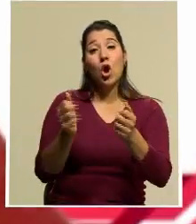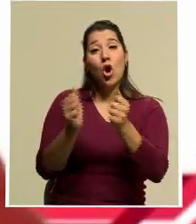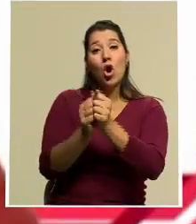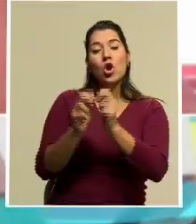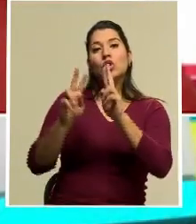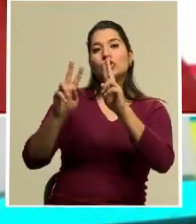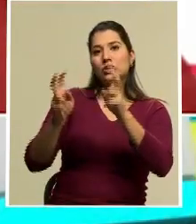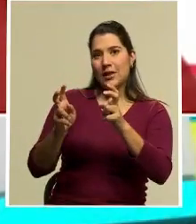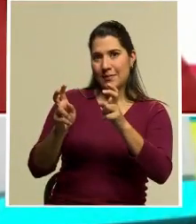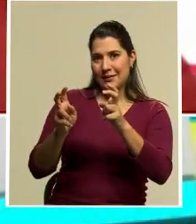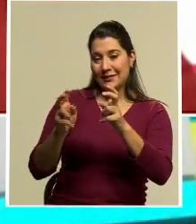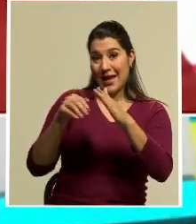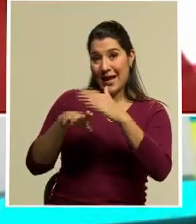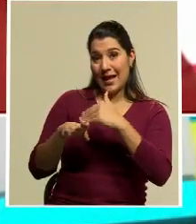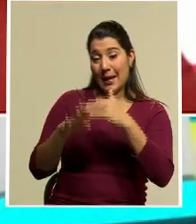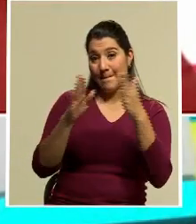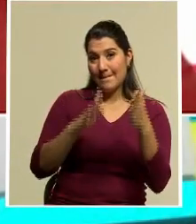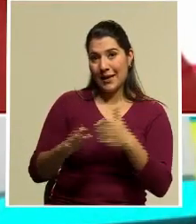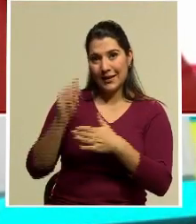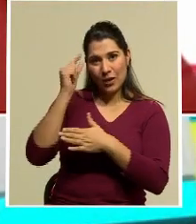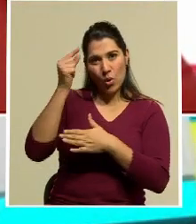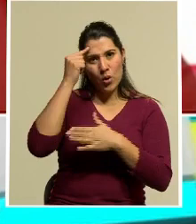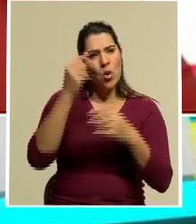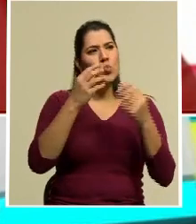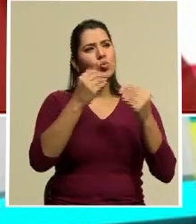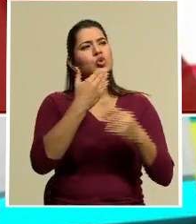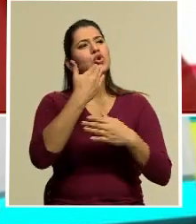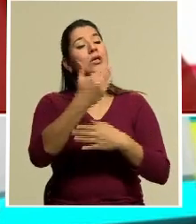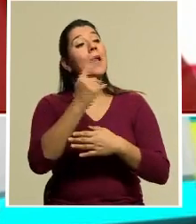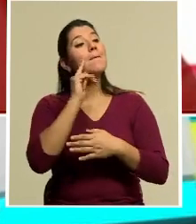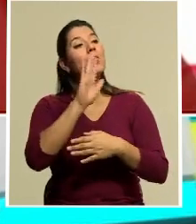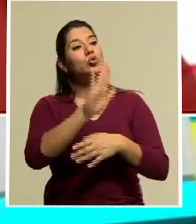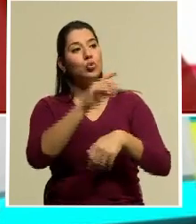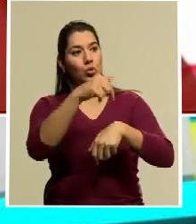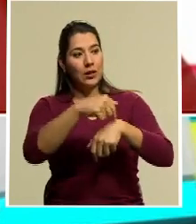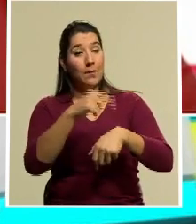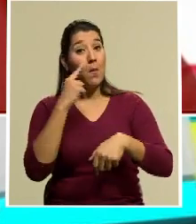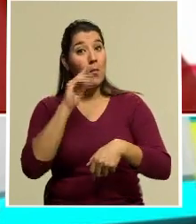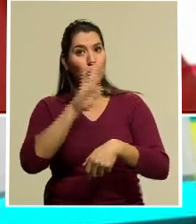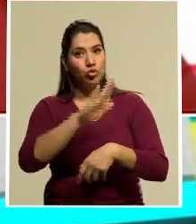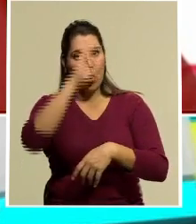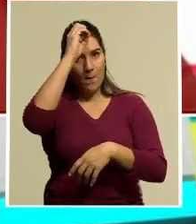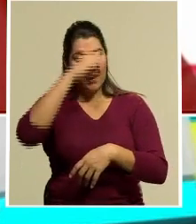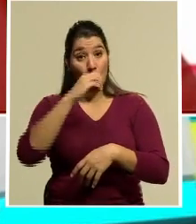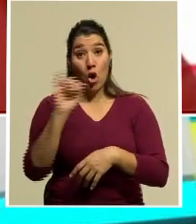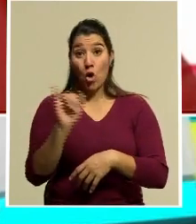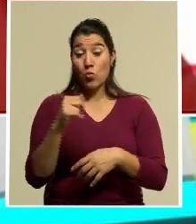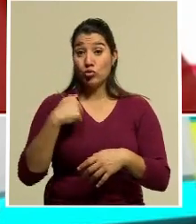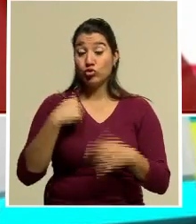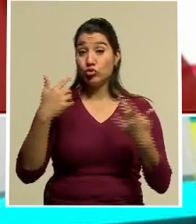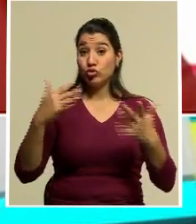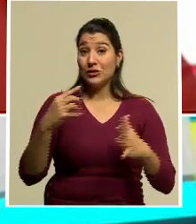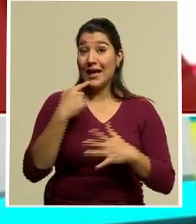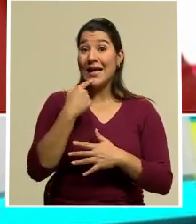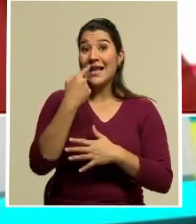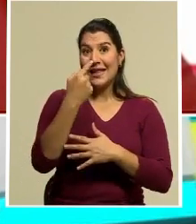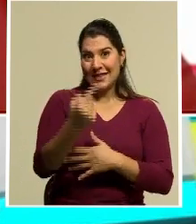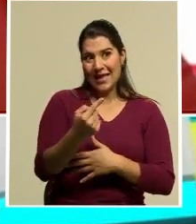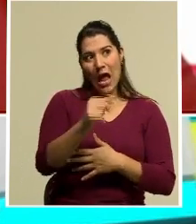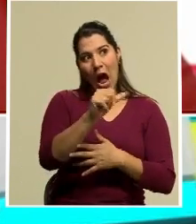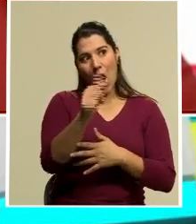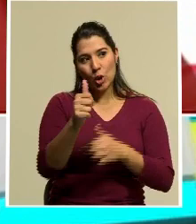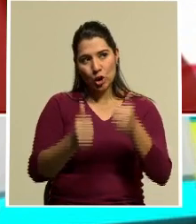Doña Linet, muchísimas gracias por el tiempo que nos dedicó, por sus comentarios. Y como les dije a sus